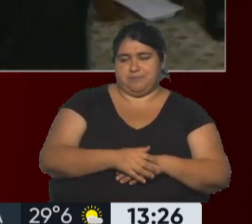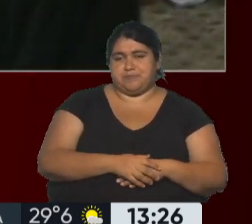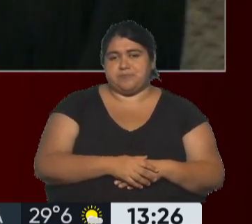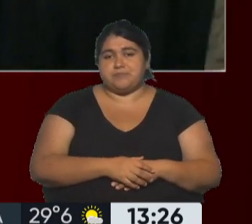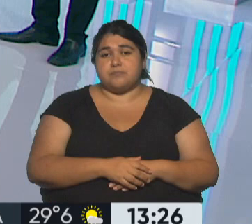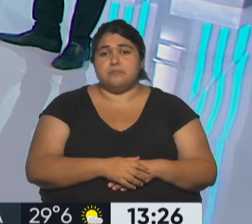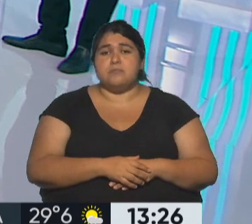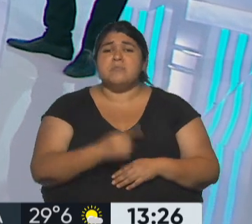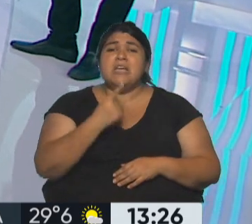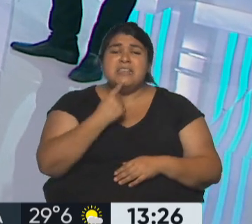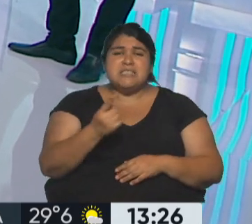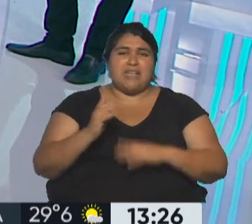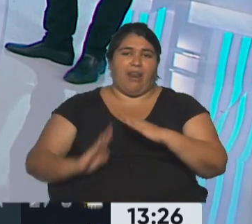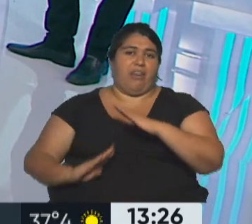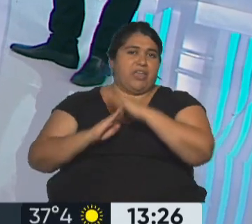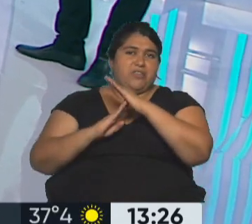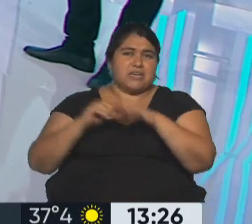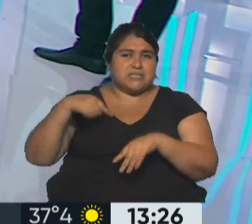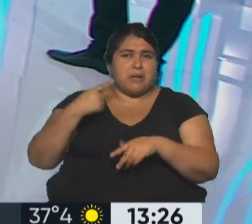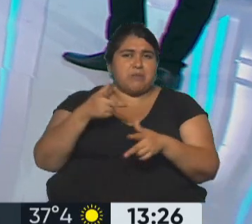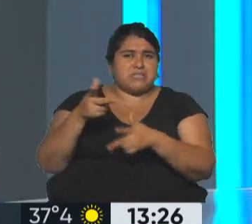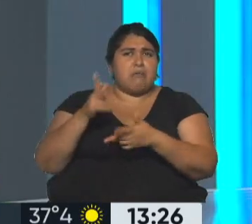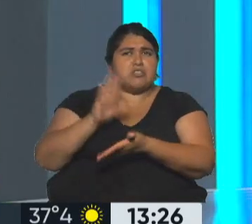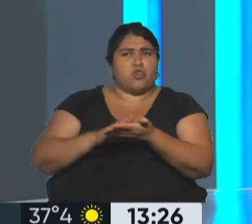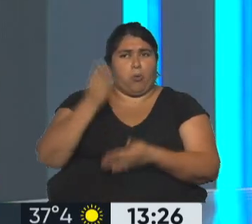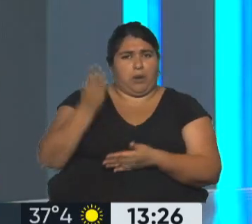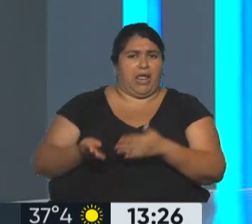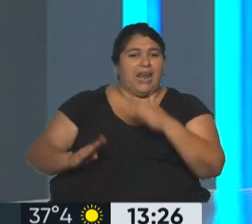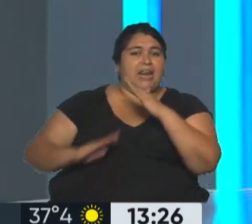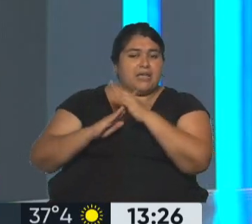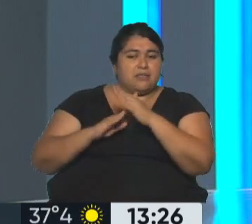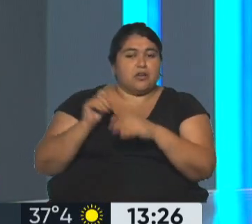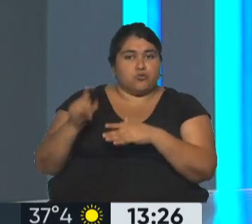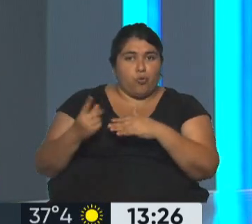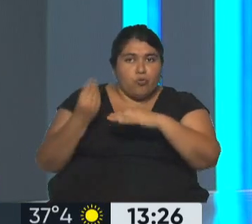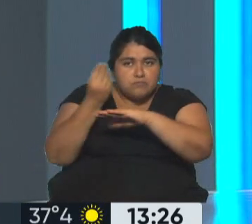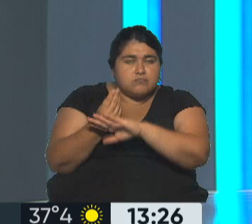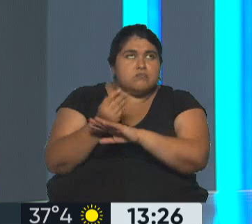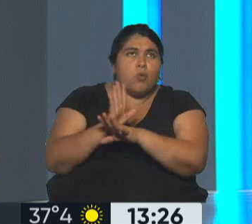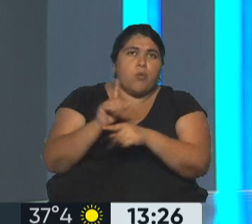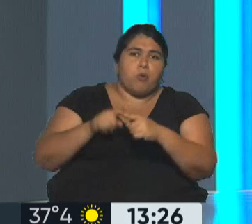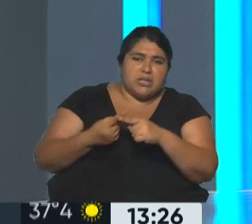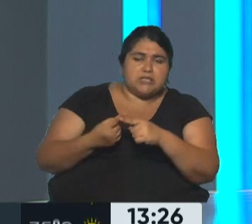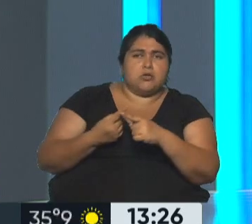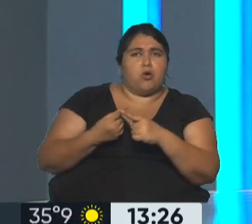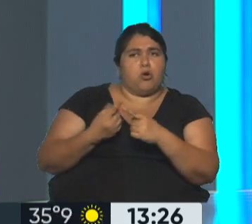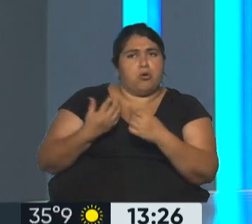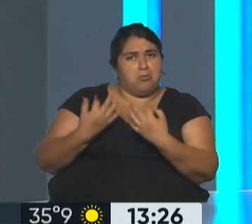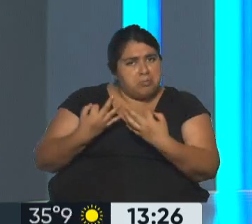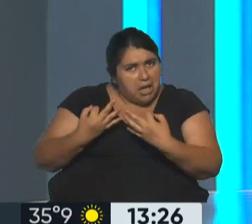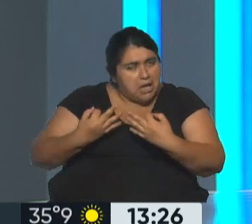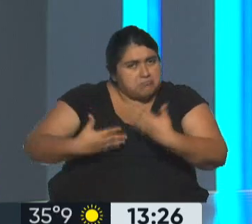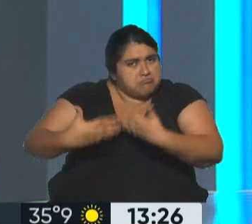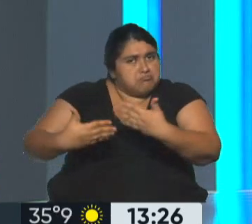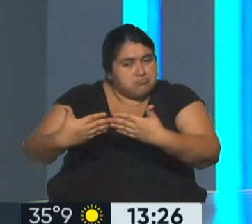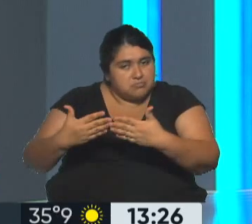de liderazgo, ¿no? de Francisco, de un papado con un liderazgo muy político, muy carismático y